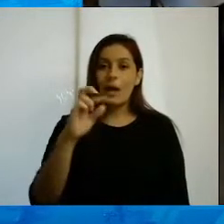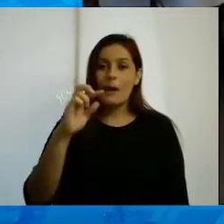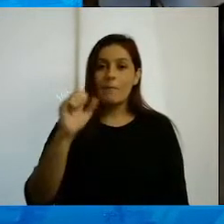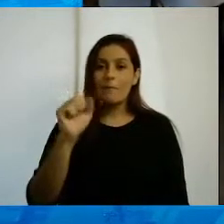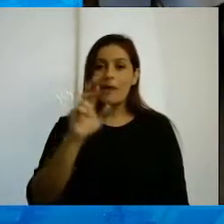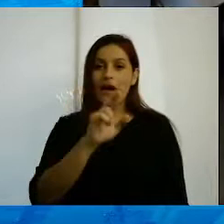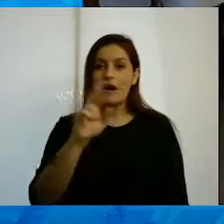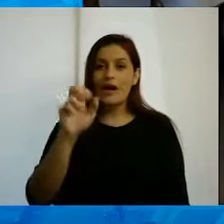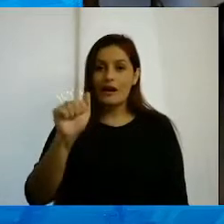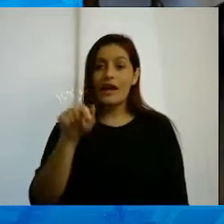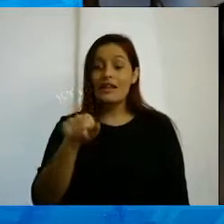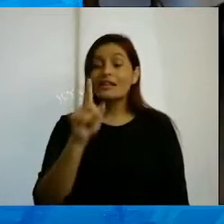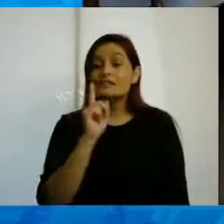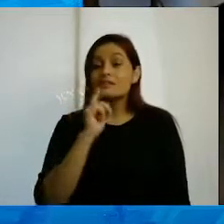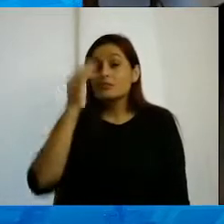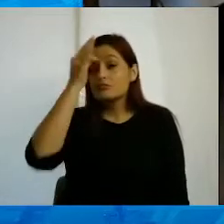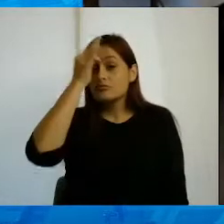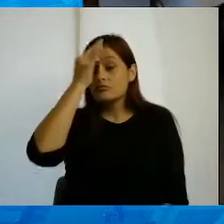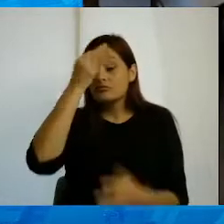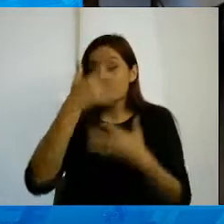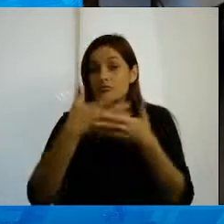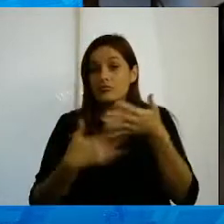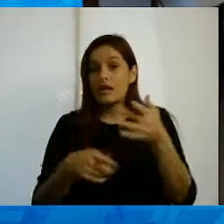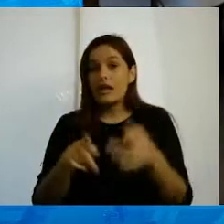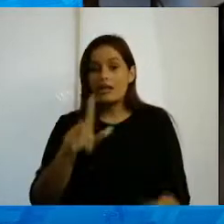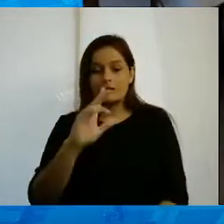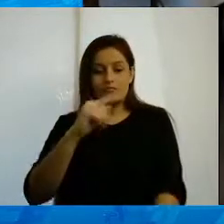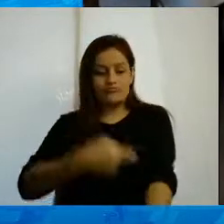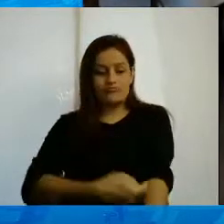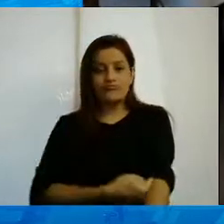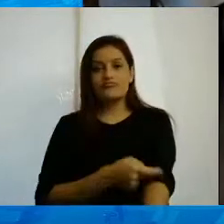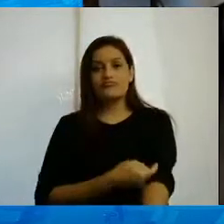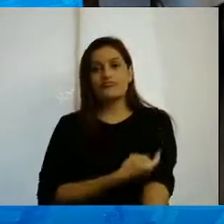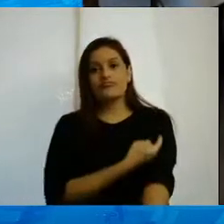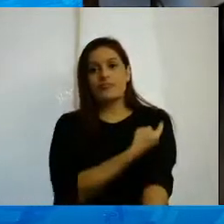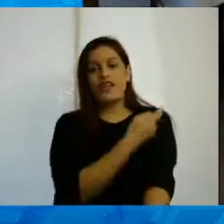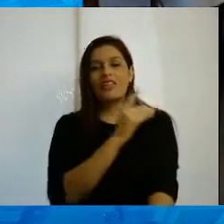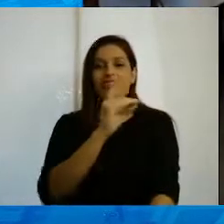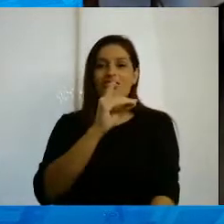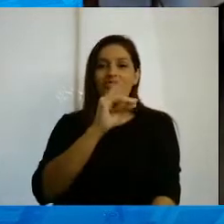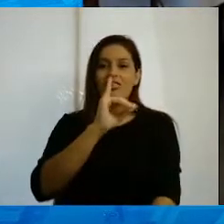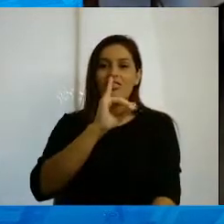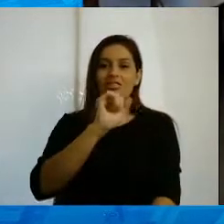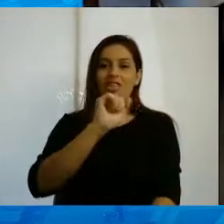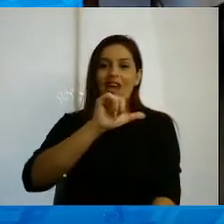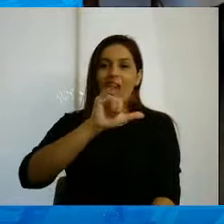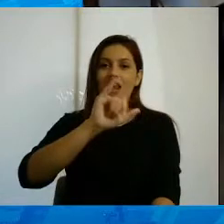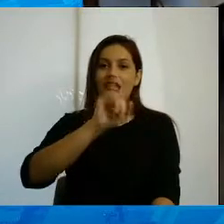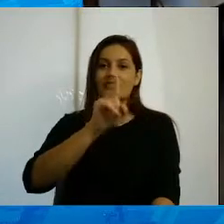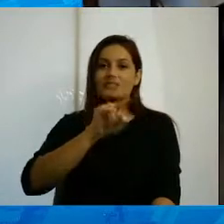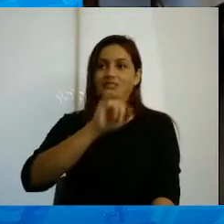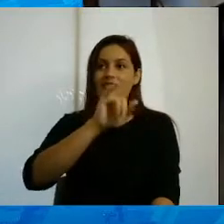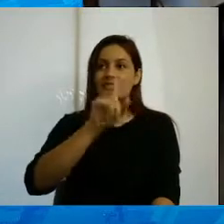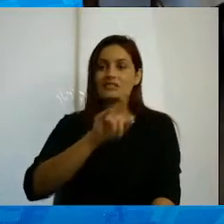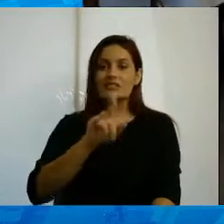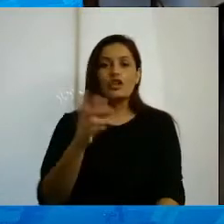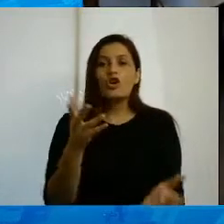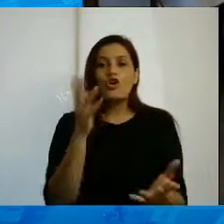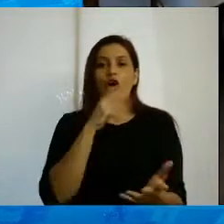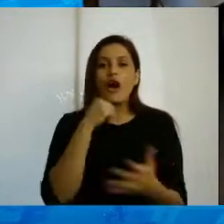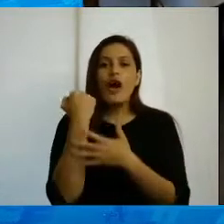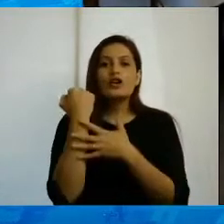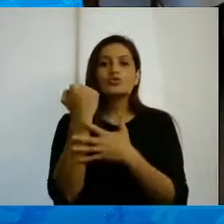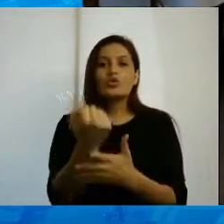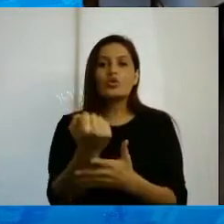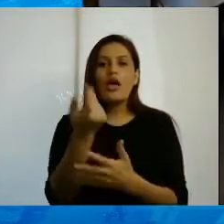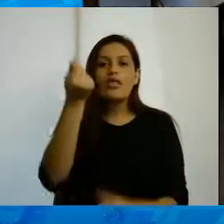varias enfermedades. Se dializa 3 veces a la semana por 4 horas en clínica de Averum. Solicita ayuda para movilización. No tiene quien le ayude en ese